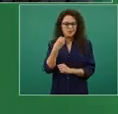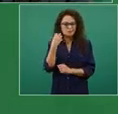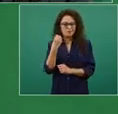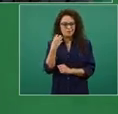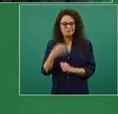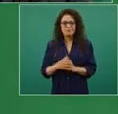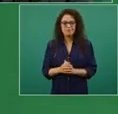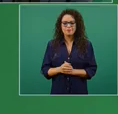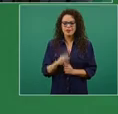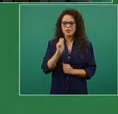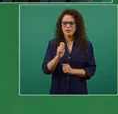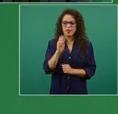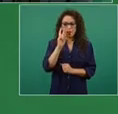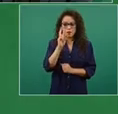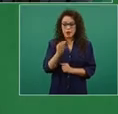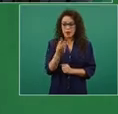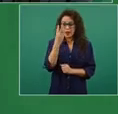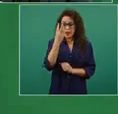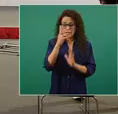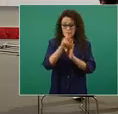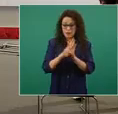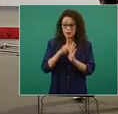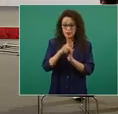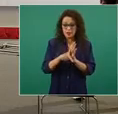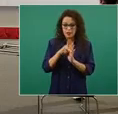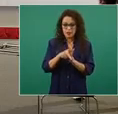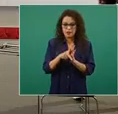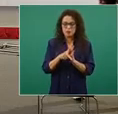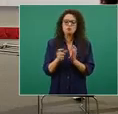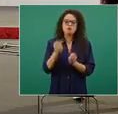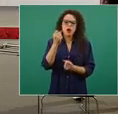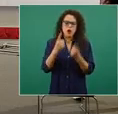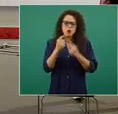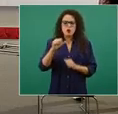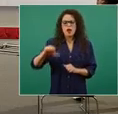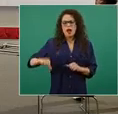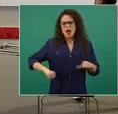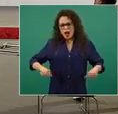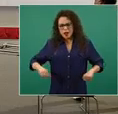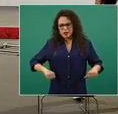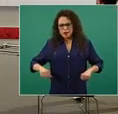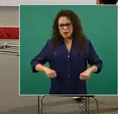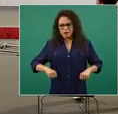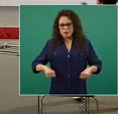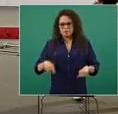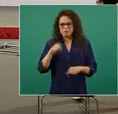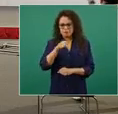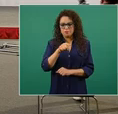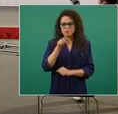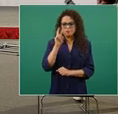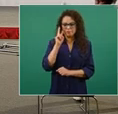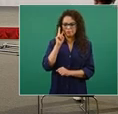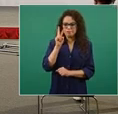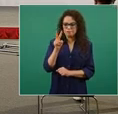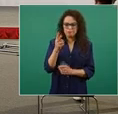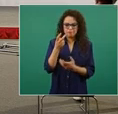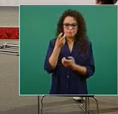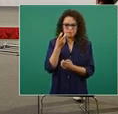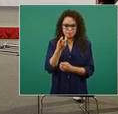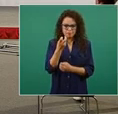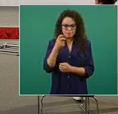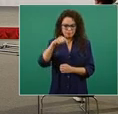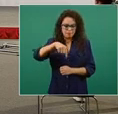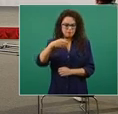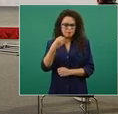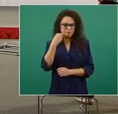visión, veremos tres videos de algunas actividades, como ustedes lograron acompañar esta